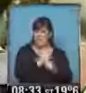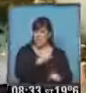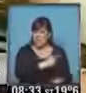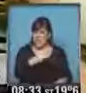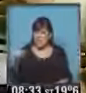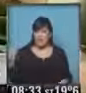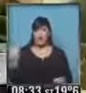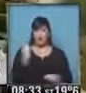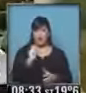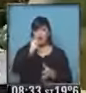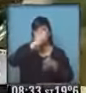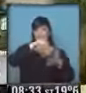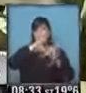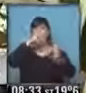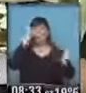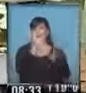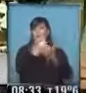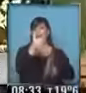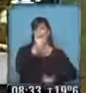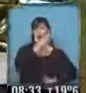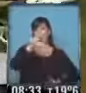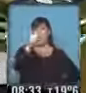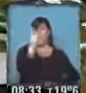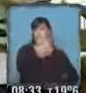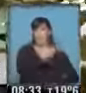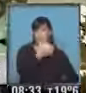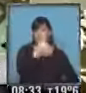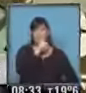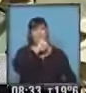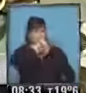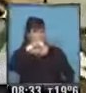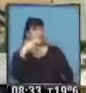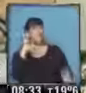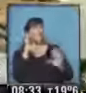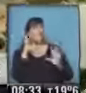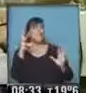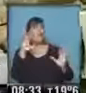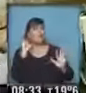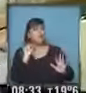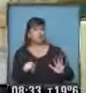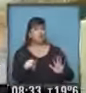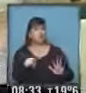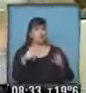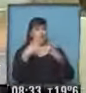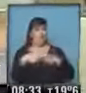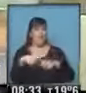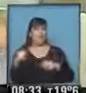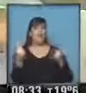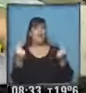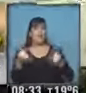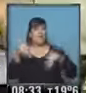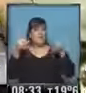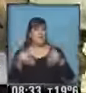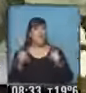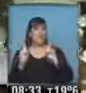esta firma es lo que identifica los huevos Arrufat. Sí, sin lugar a duda esto es lo que nos representa y hace que la calidad siga